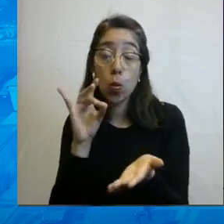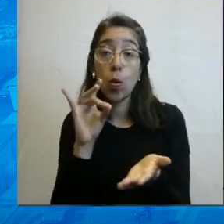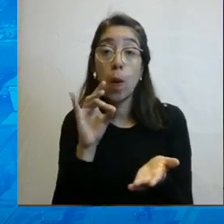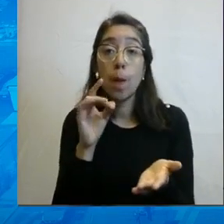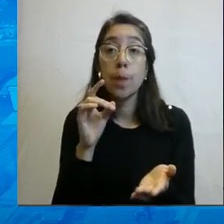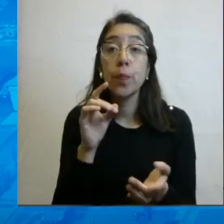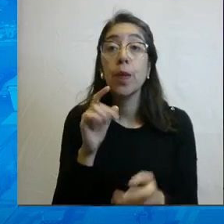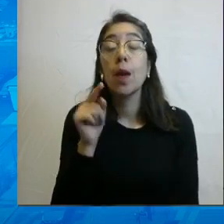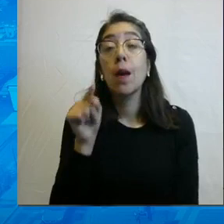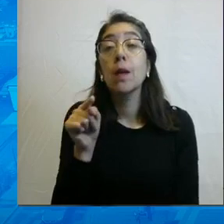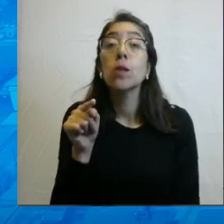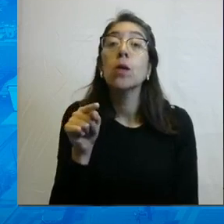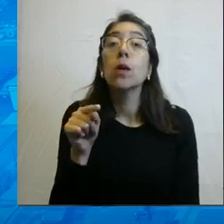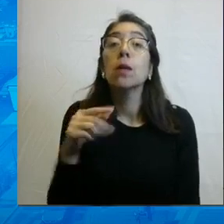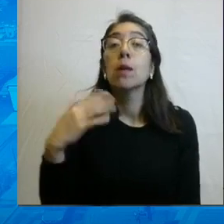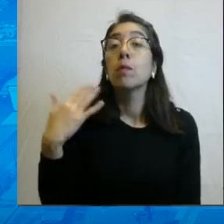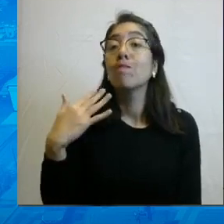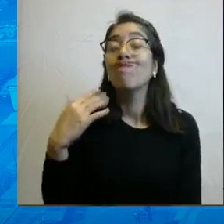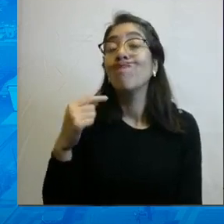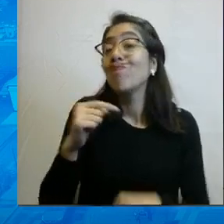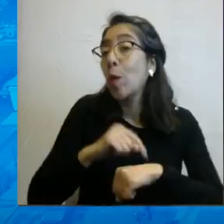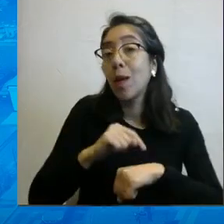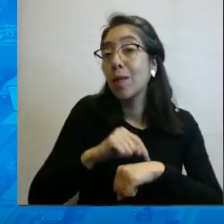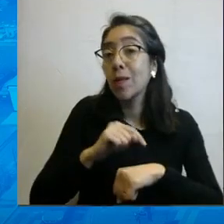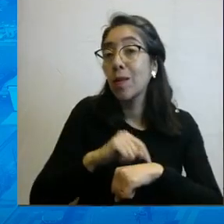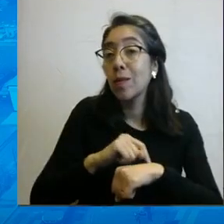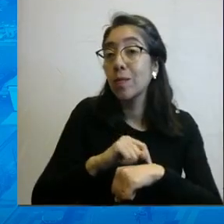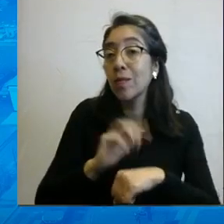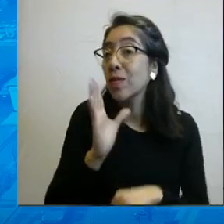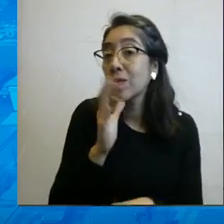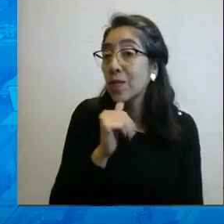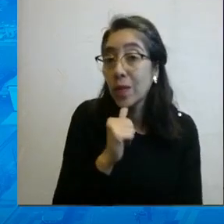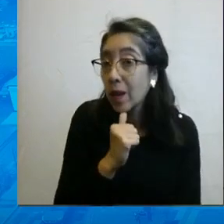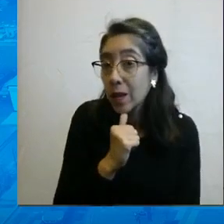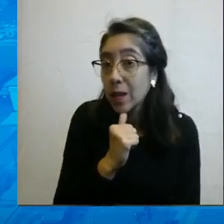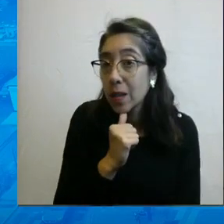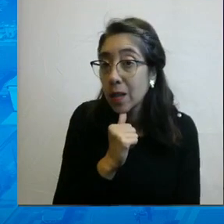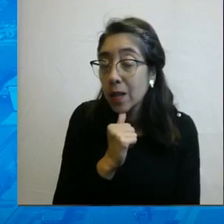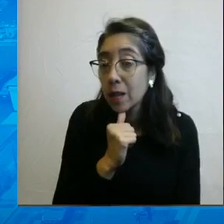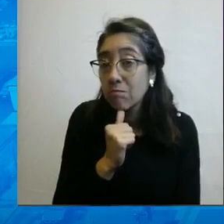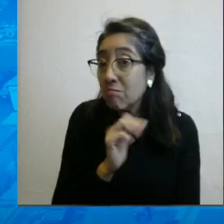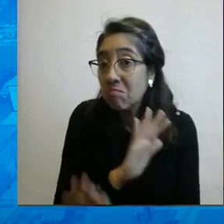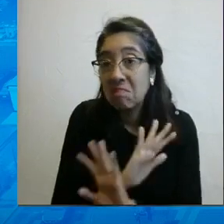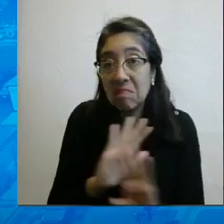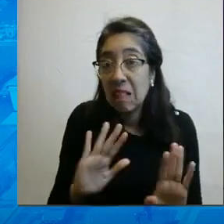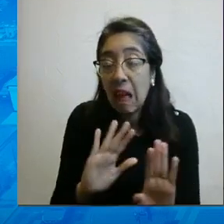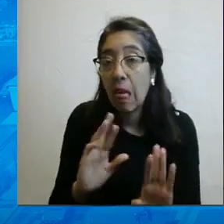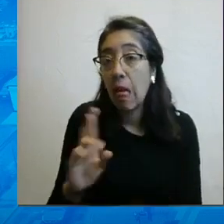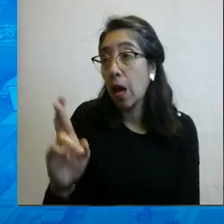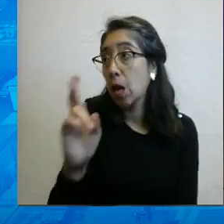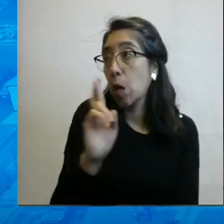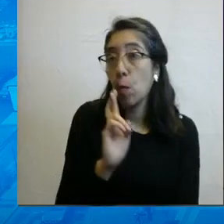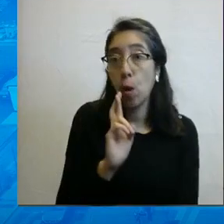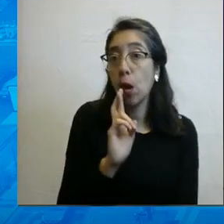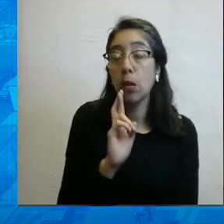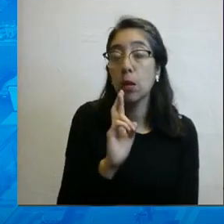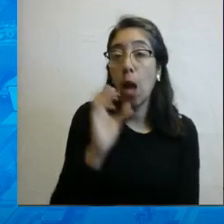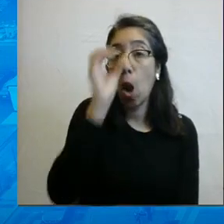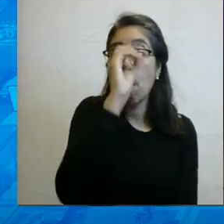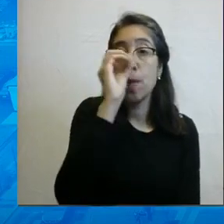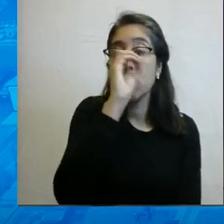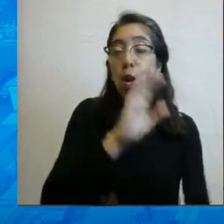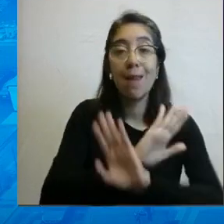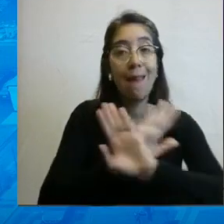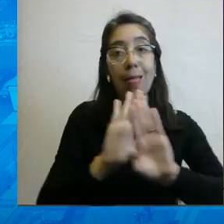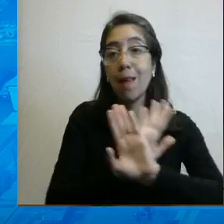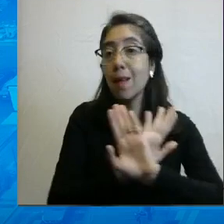Lo cual hasta el momento todavía no ha habido ninguna pronunciación o quizás no lo han podido